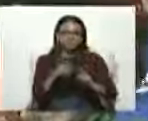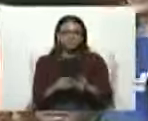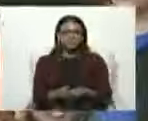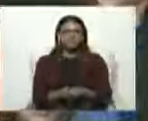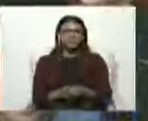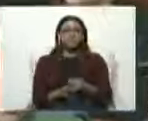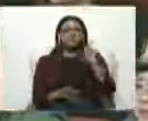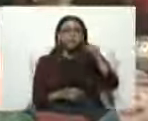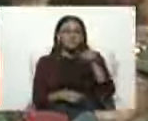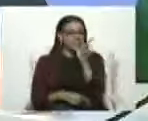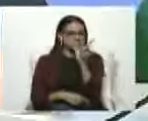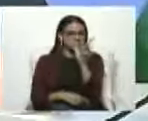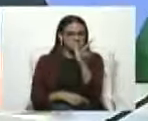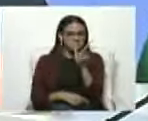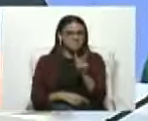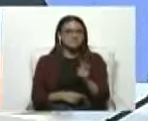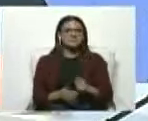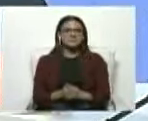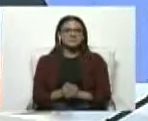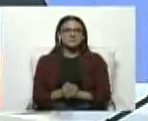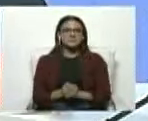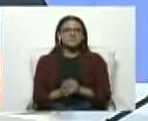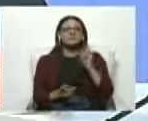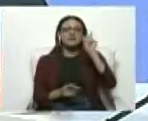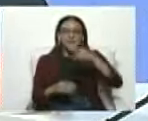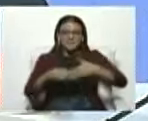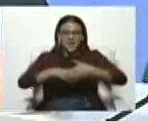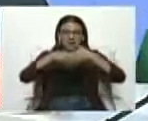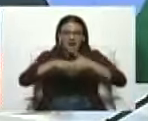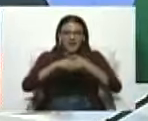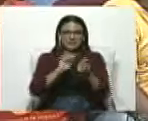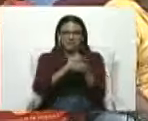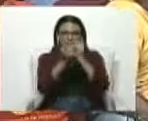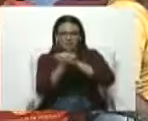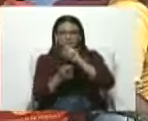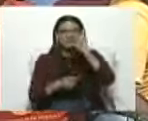está el PSUV, está Alianza para el Cambio,